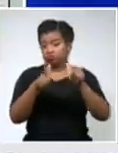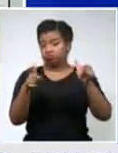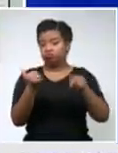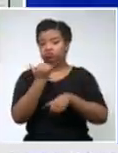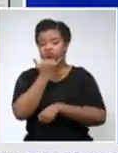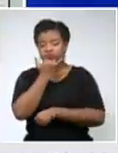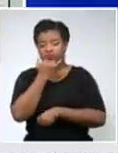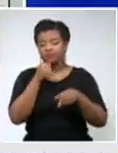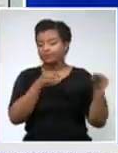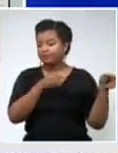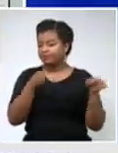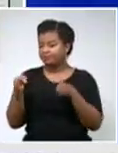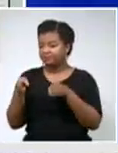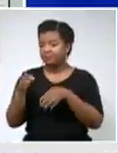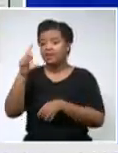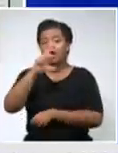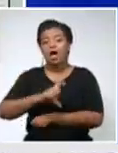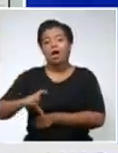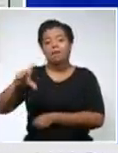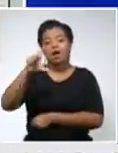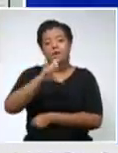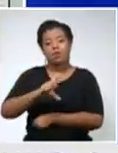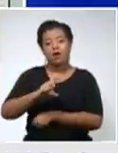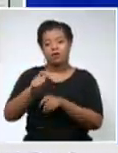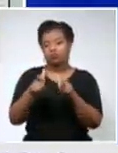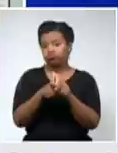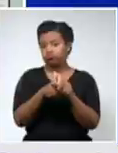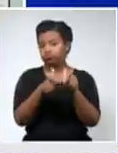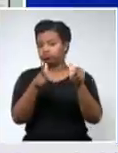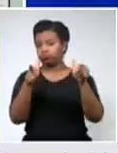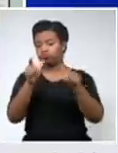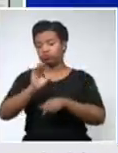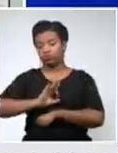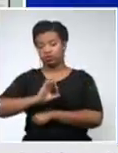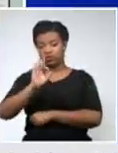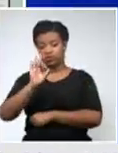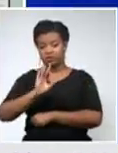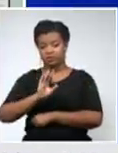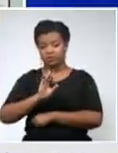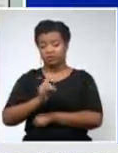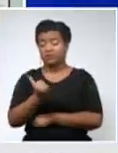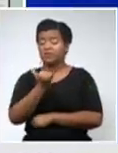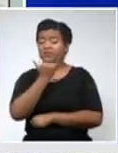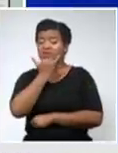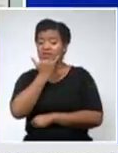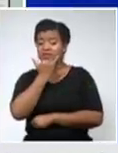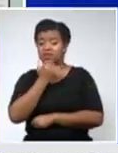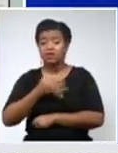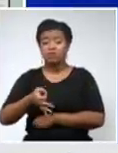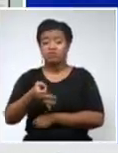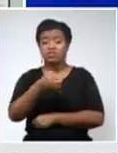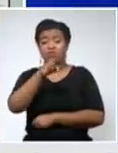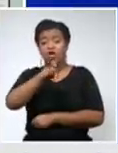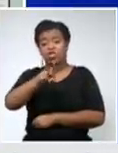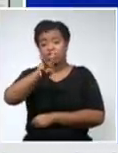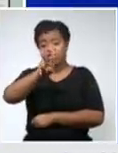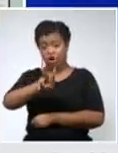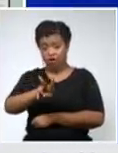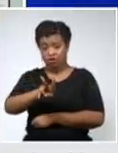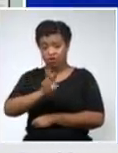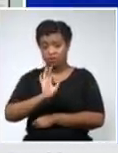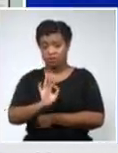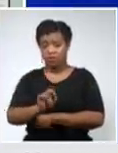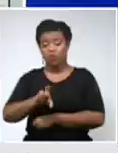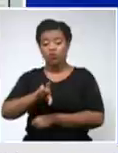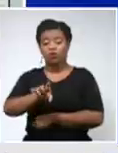ido incrementando su tasa y afecta a 12 de sus 13 municipios en los últimos